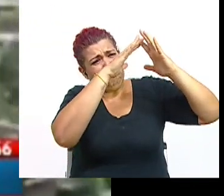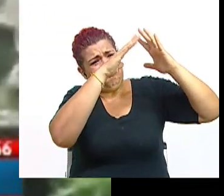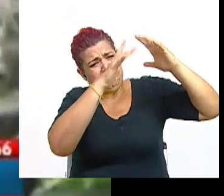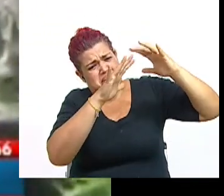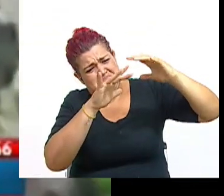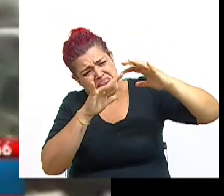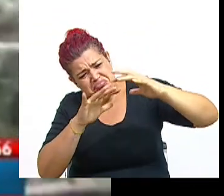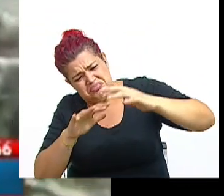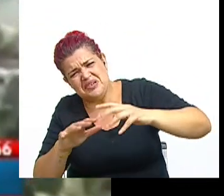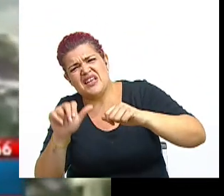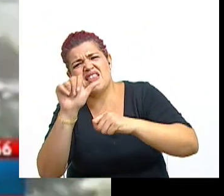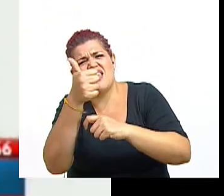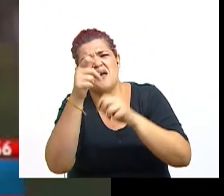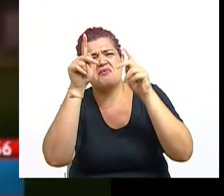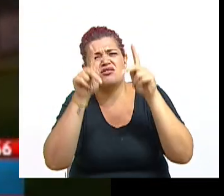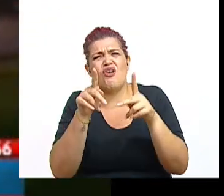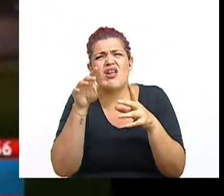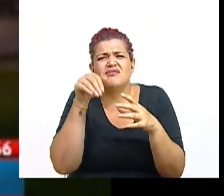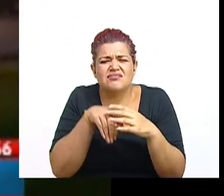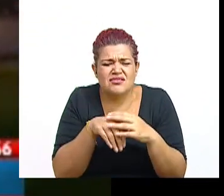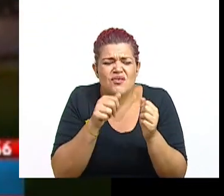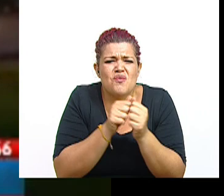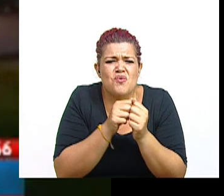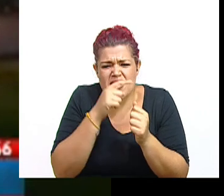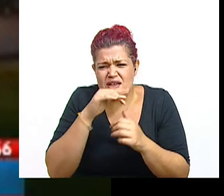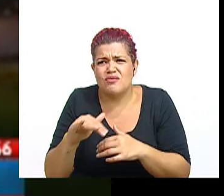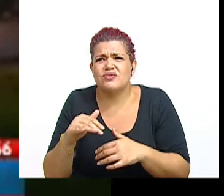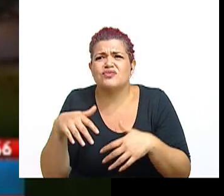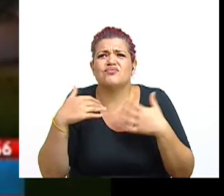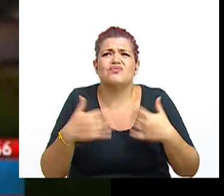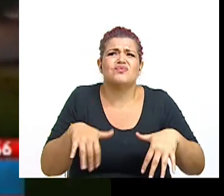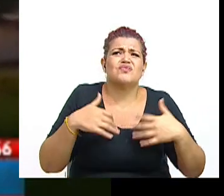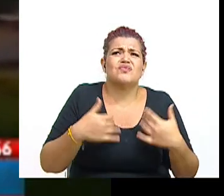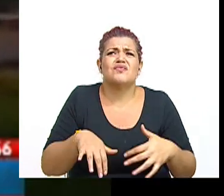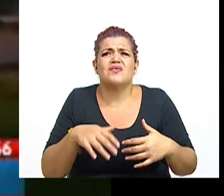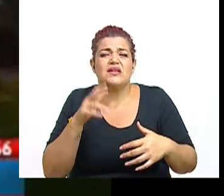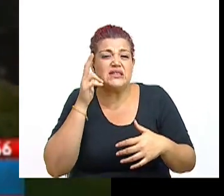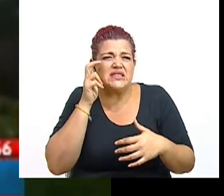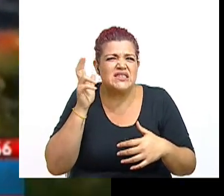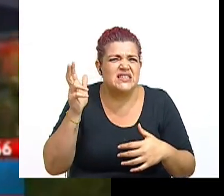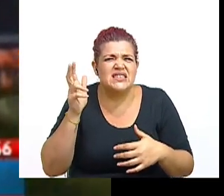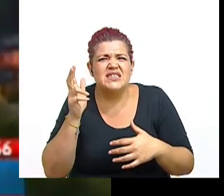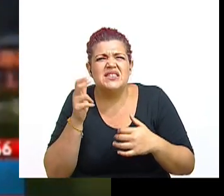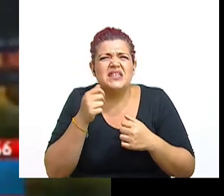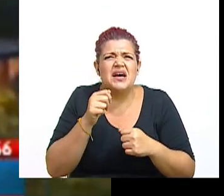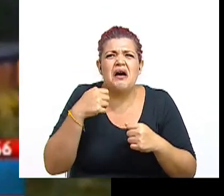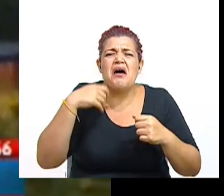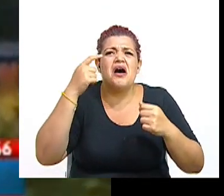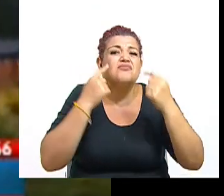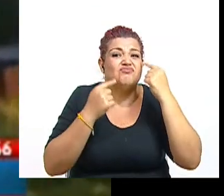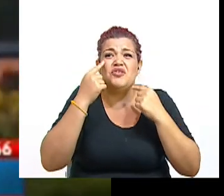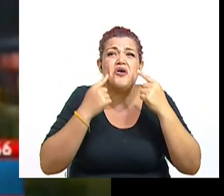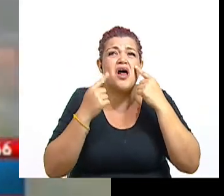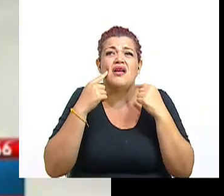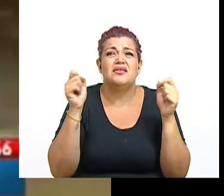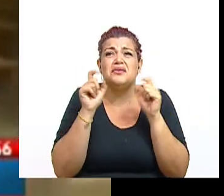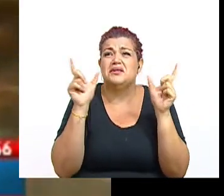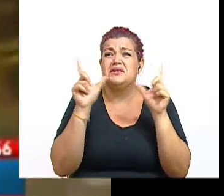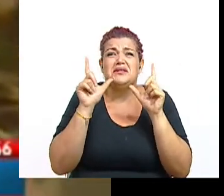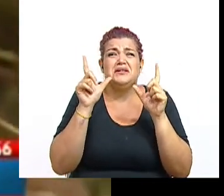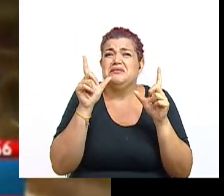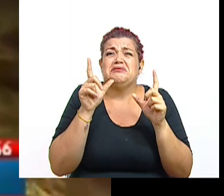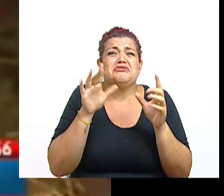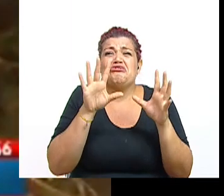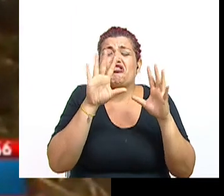personas atrapadas con niños y todo. Y perdí todo, mi hermano, perdí todo lo que es mi vida. Se me